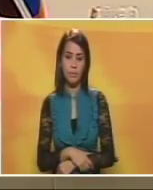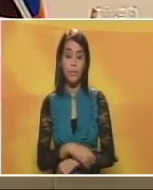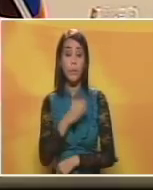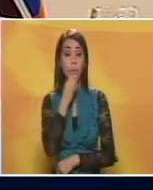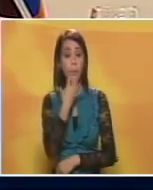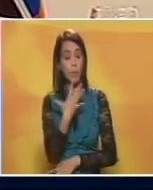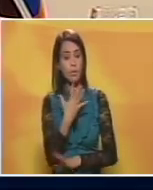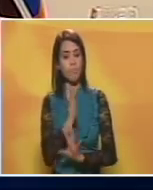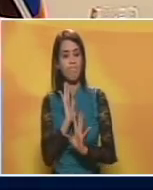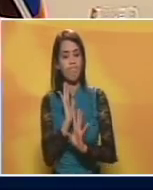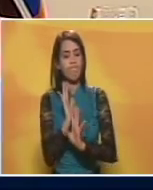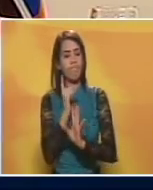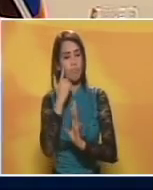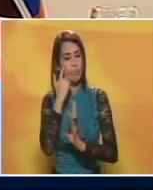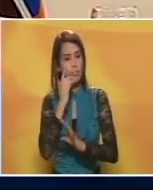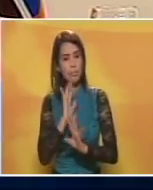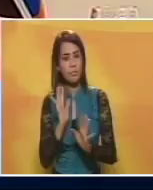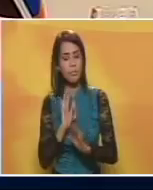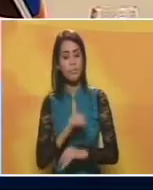Bueno, muy bien, mira.